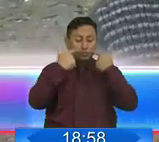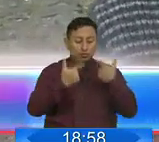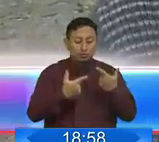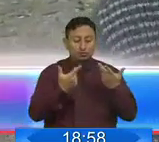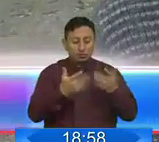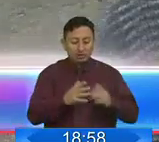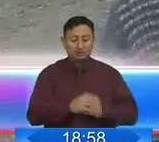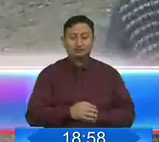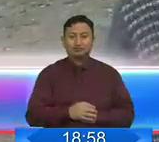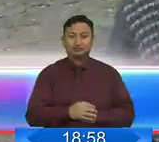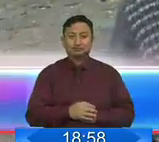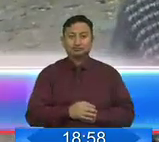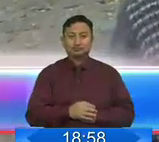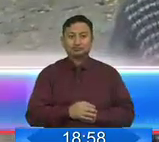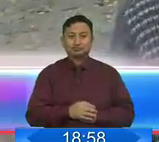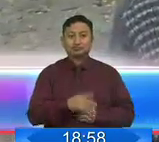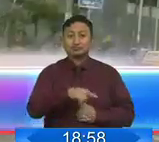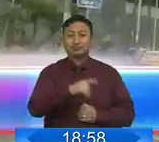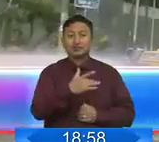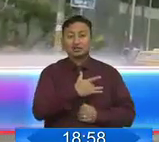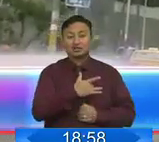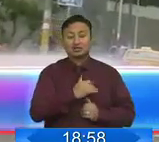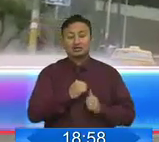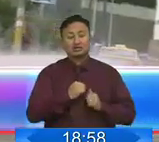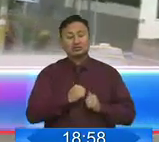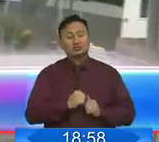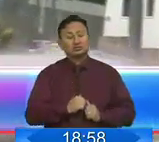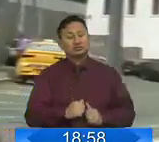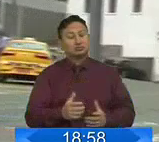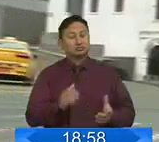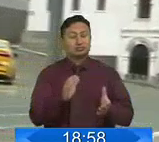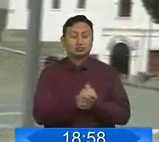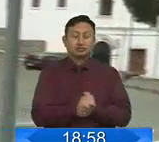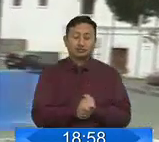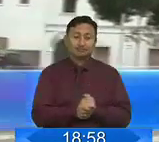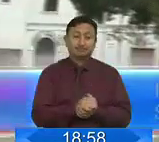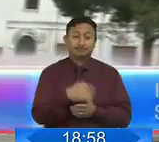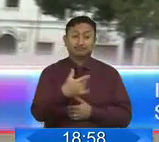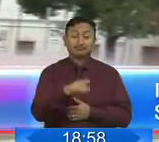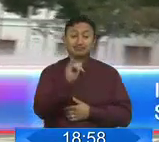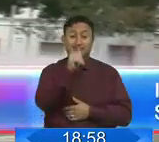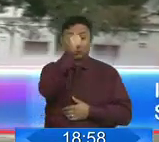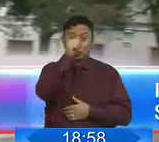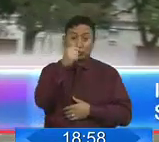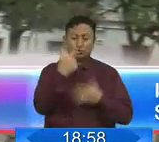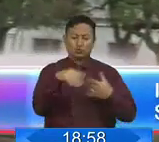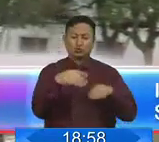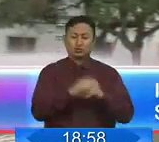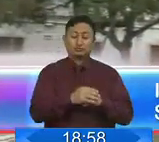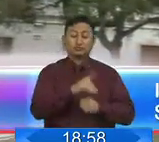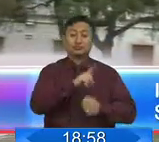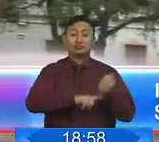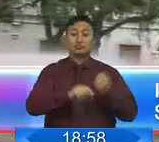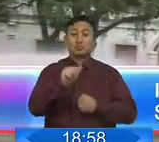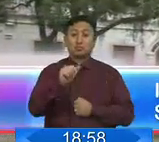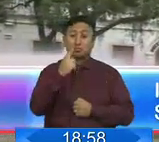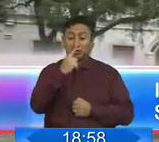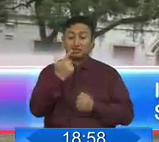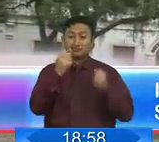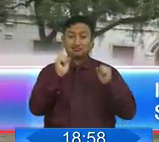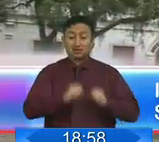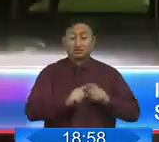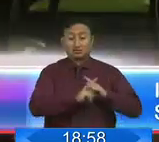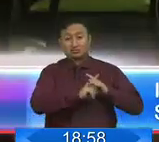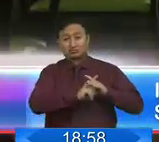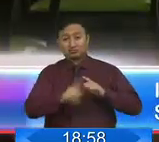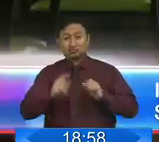en ellos, sumamente triste y doloroso. Un tremendo escándalo se armó el fin de semana. La hermana de la menor habría logrado salir de las